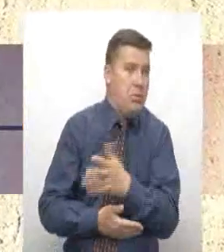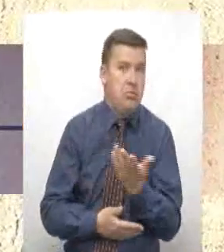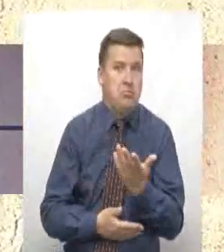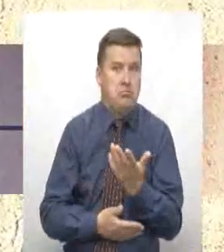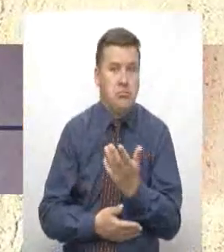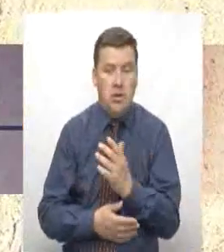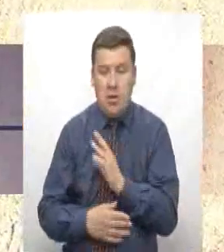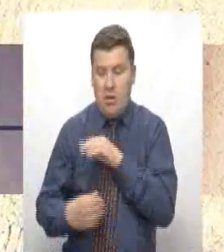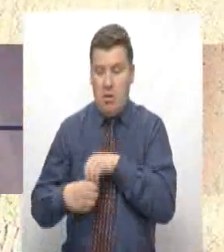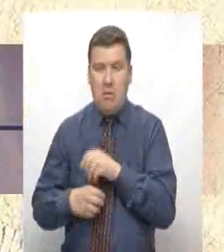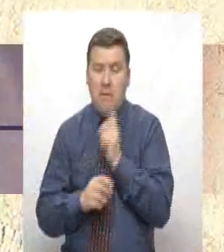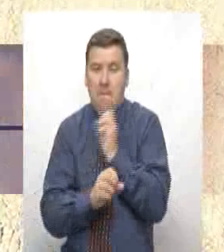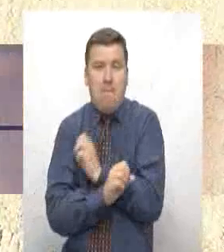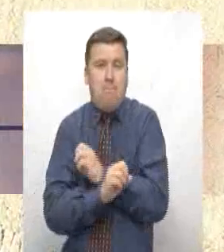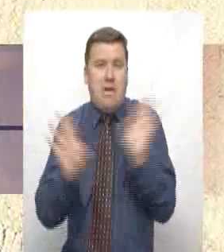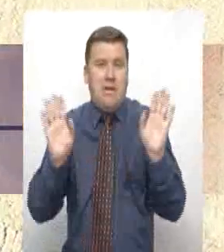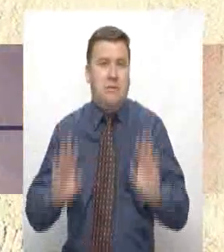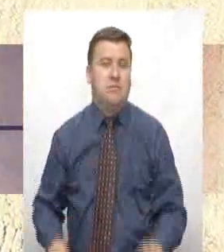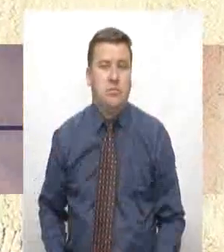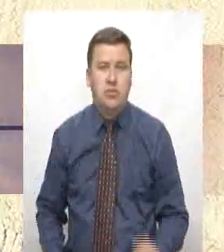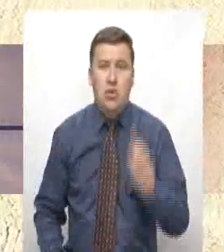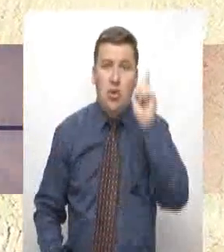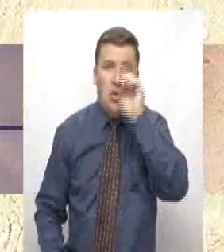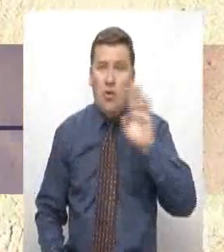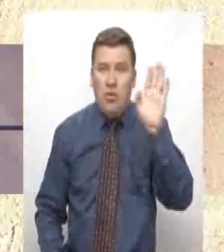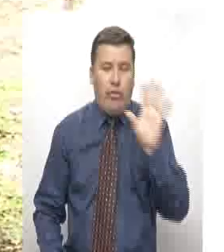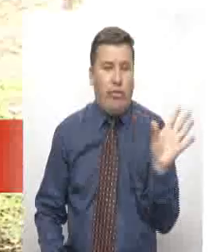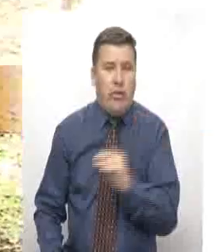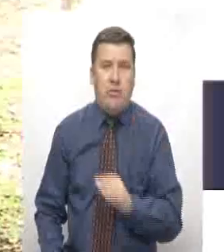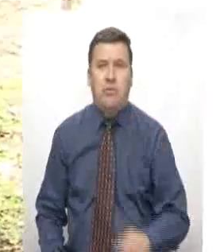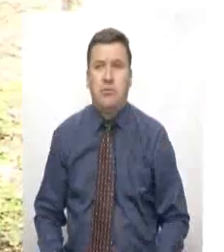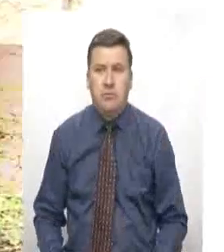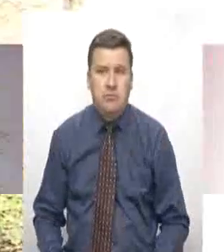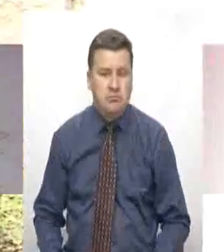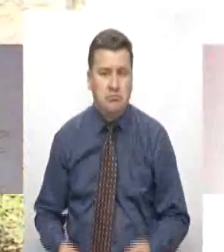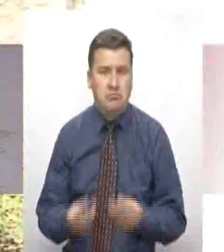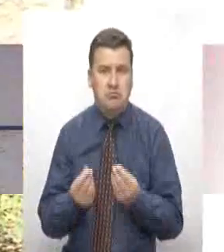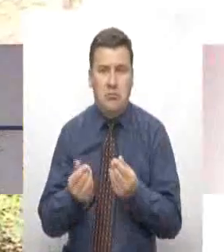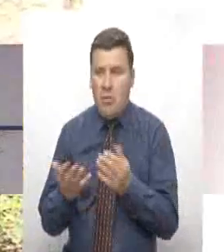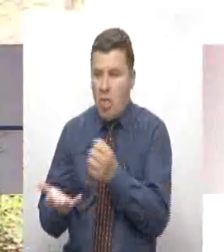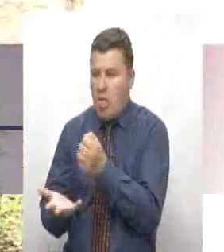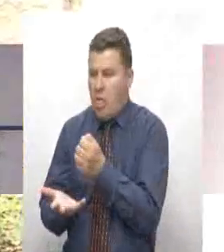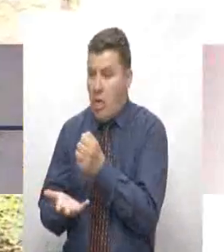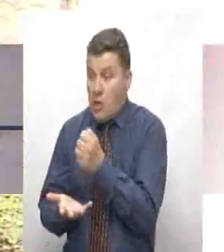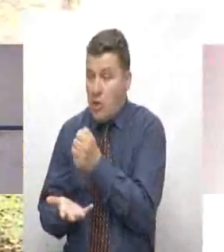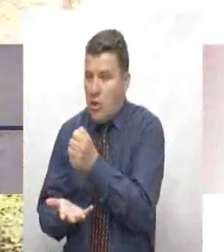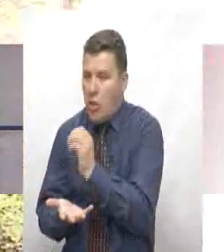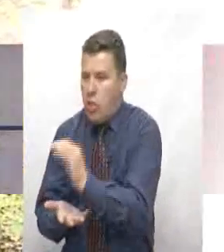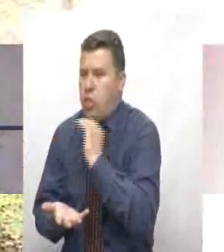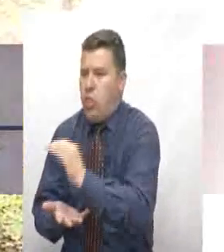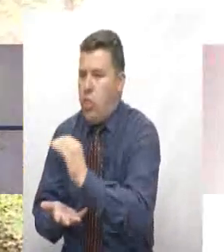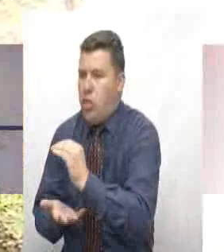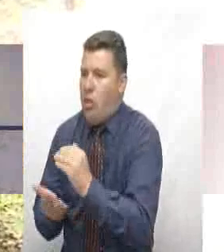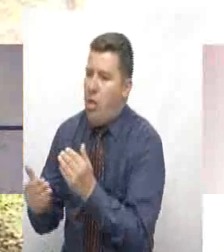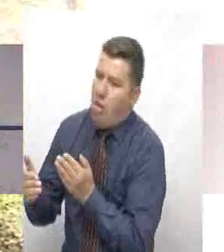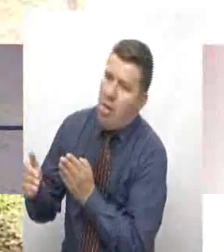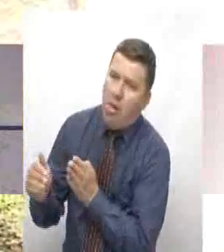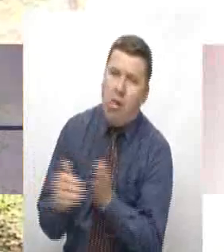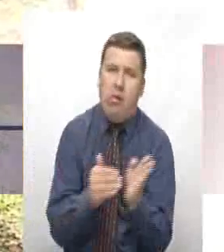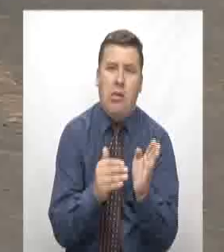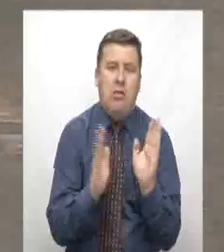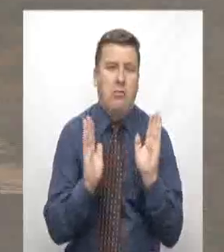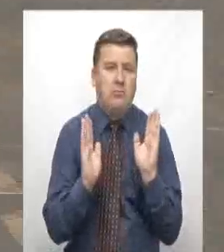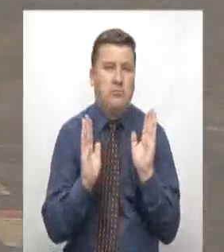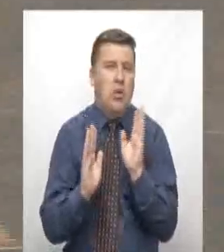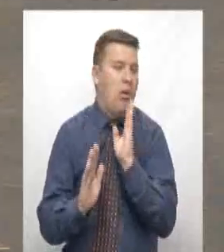de la administración, se perdió eso, gobernación, todo. ¿Desviaron los recursos para otro lado o hubo un mal manejo ahí y